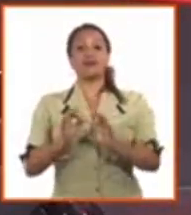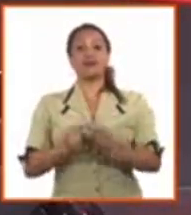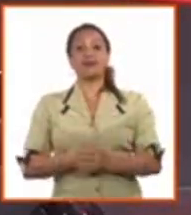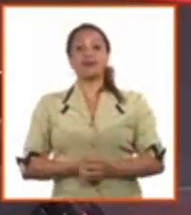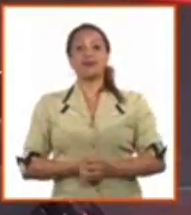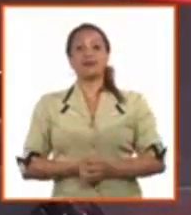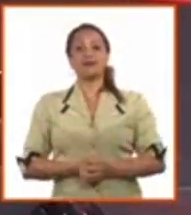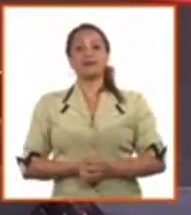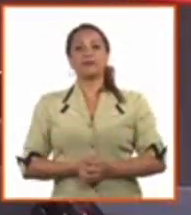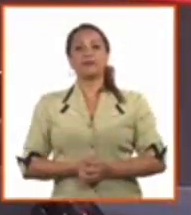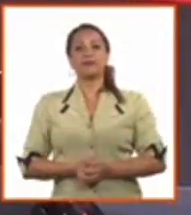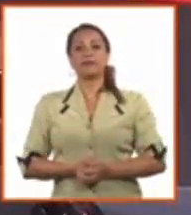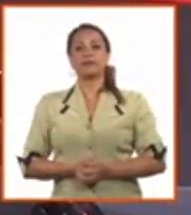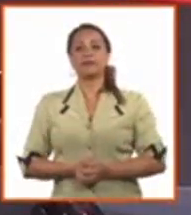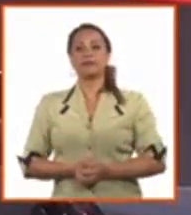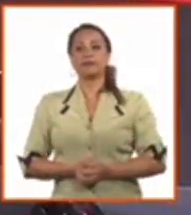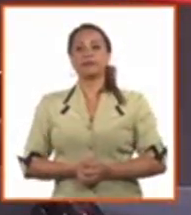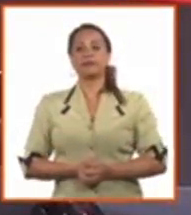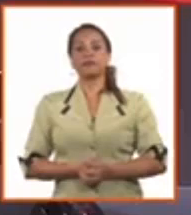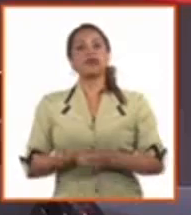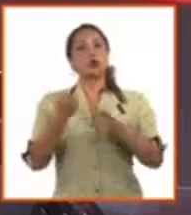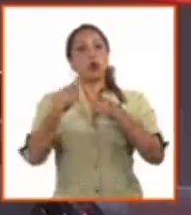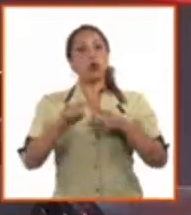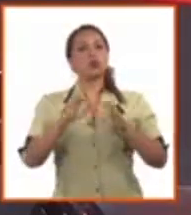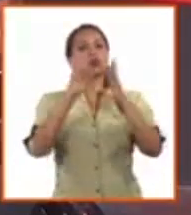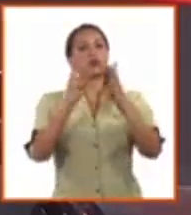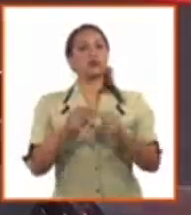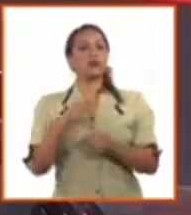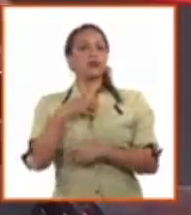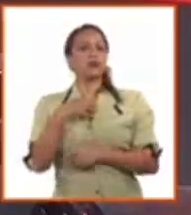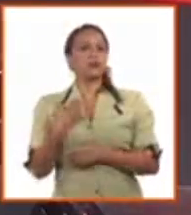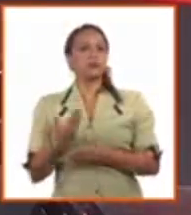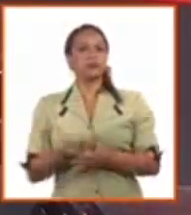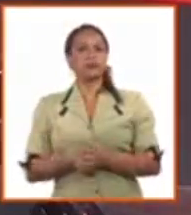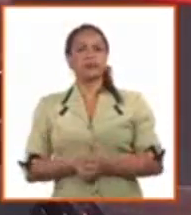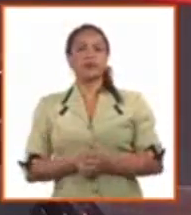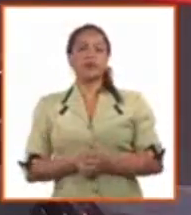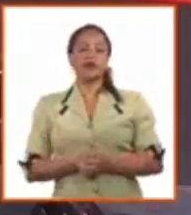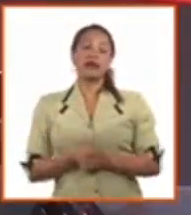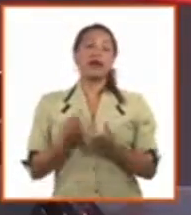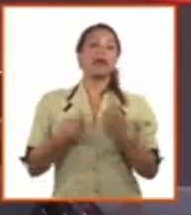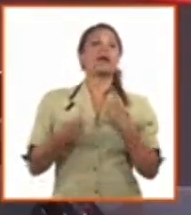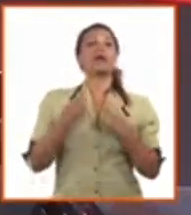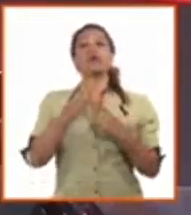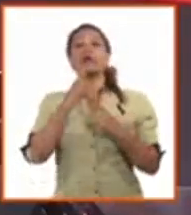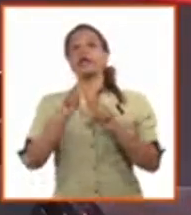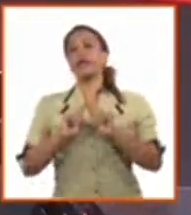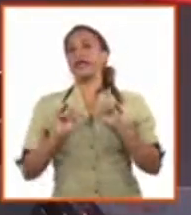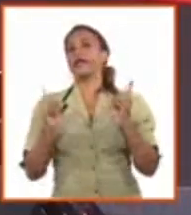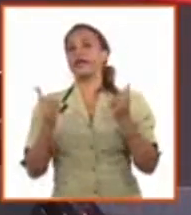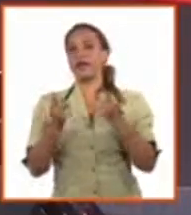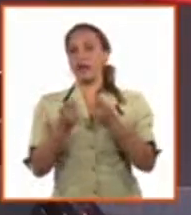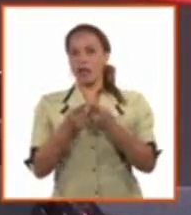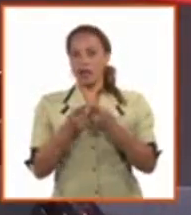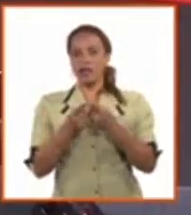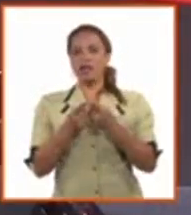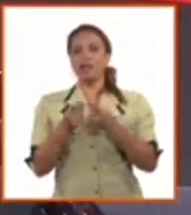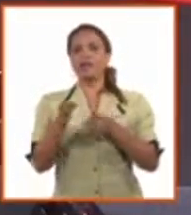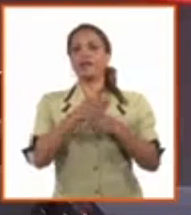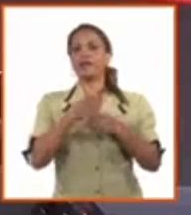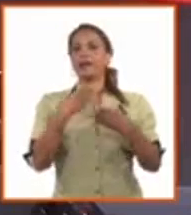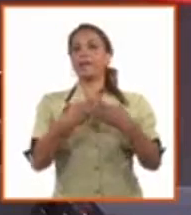pilar del gobierno bueno hay otros resultados quizás más generales o que abarcan al